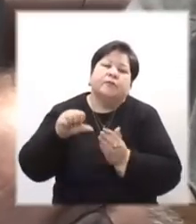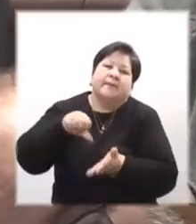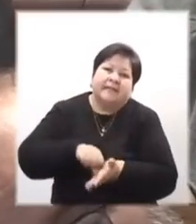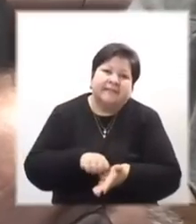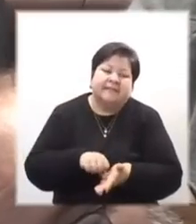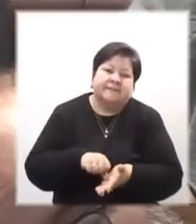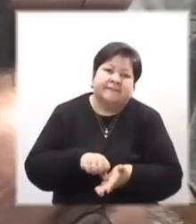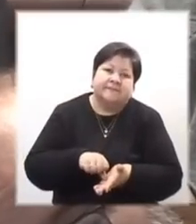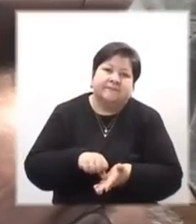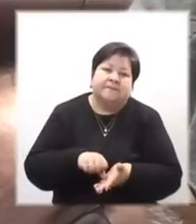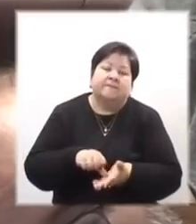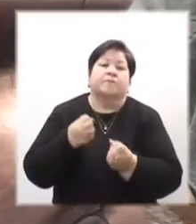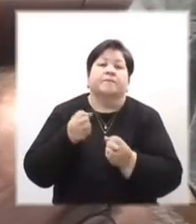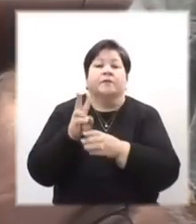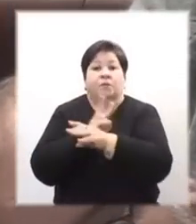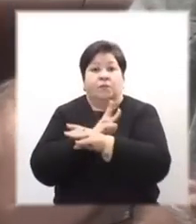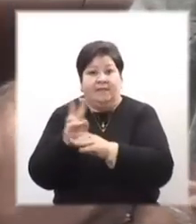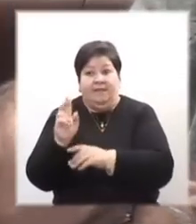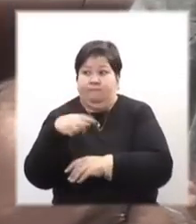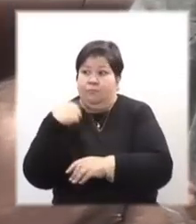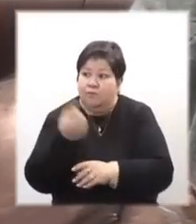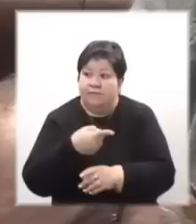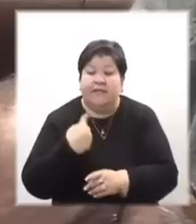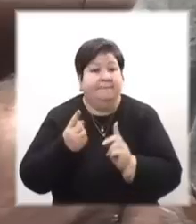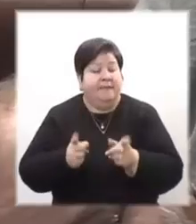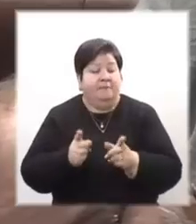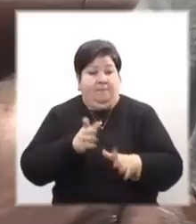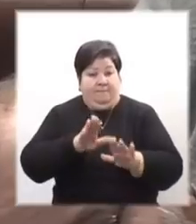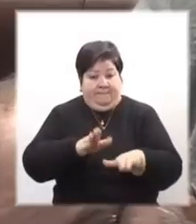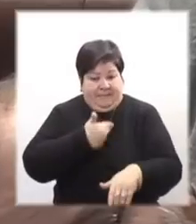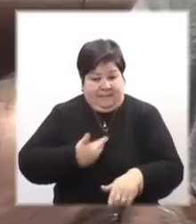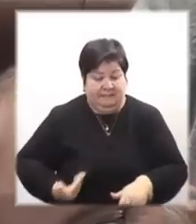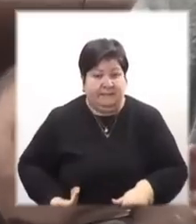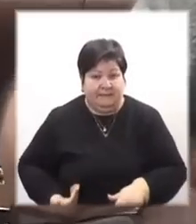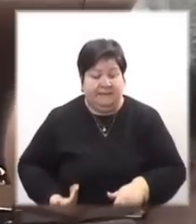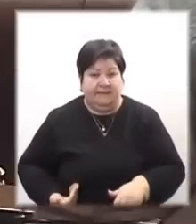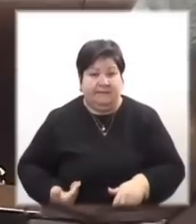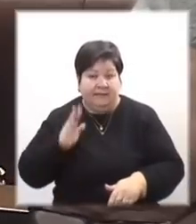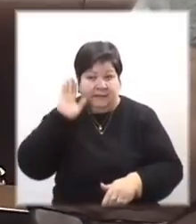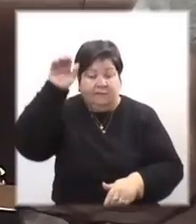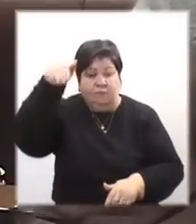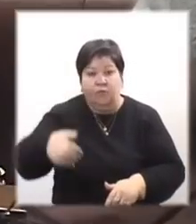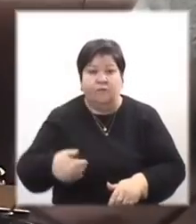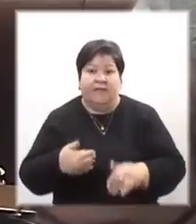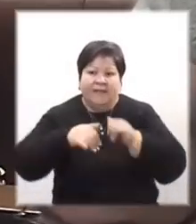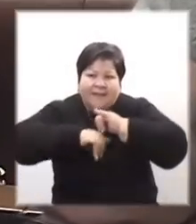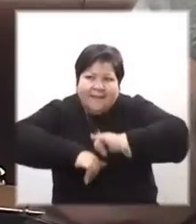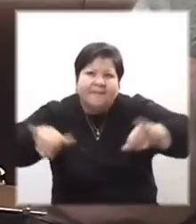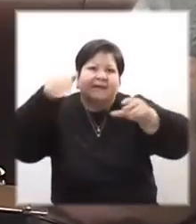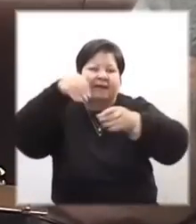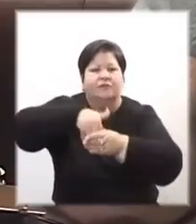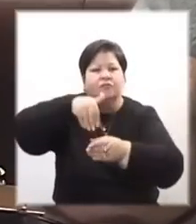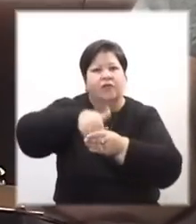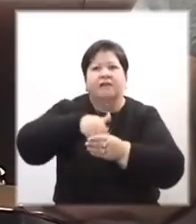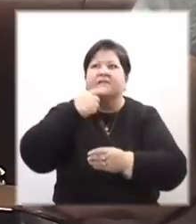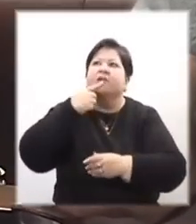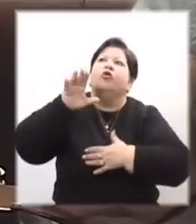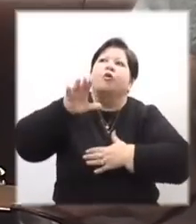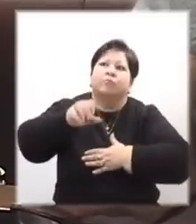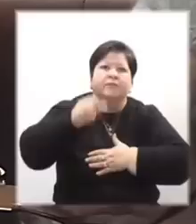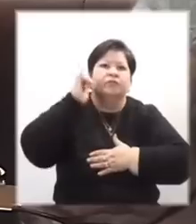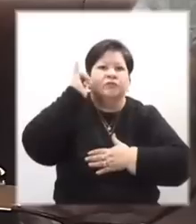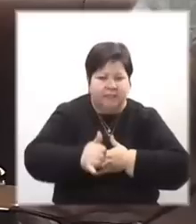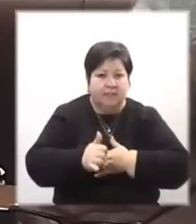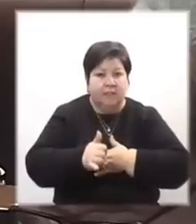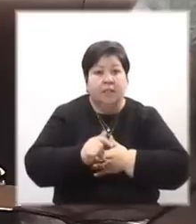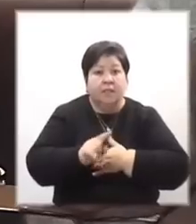país en materia de seguridad pública y que el propio presidente de la República en campaña se comprometió a instrumentar. Luego parece que dijo,